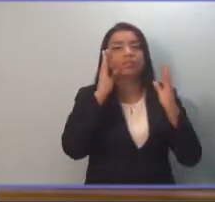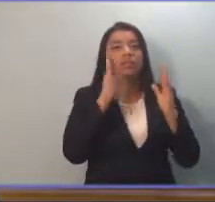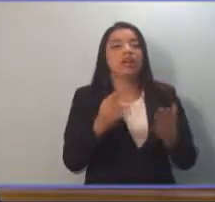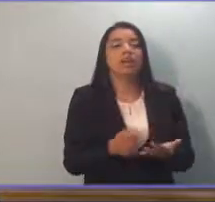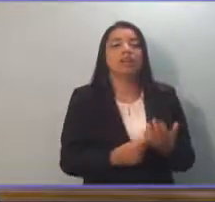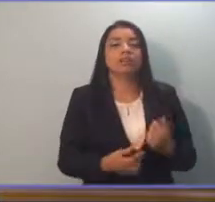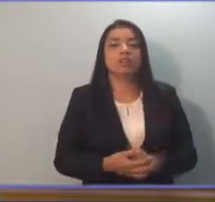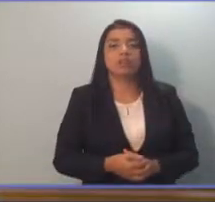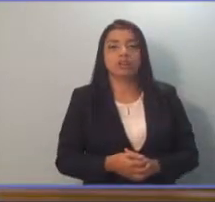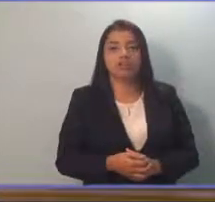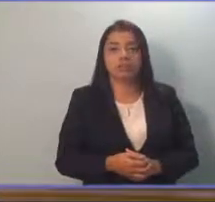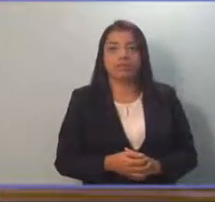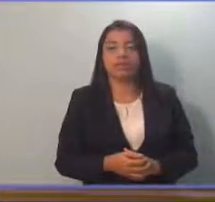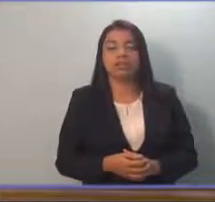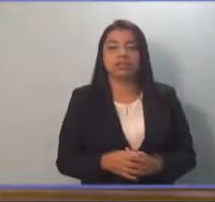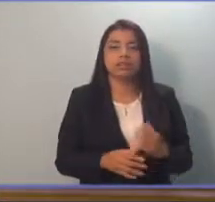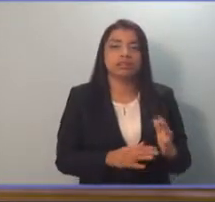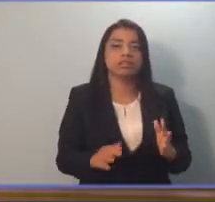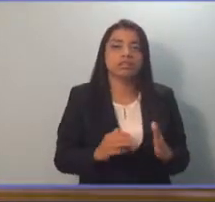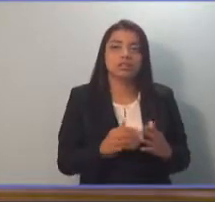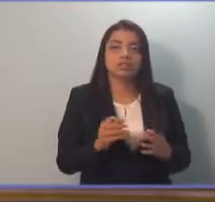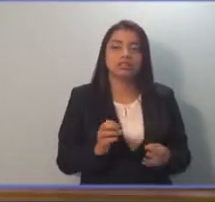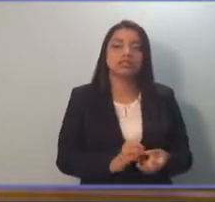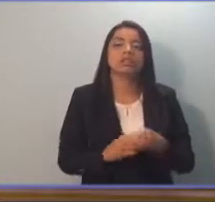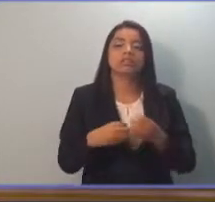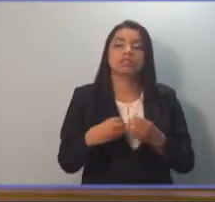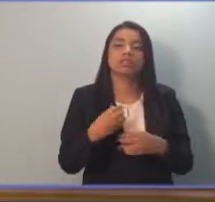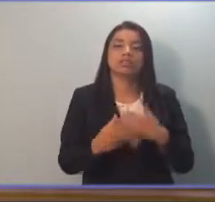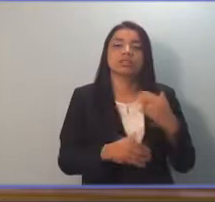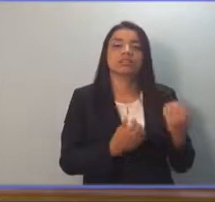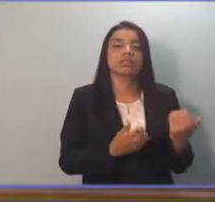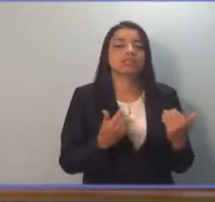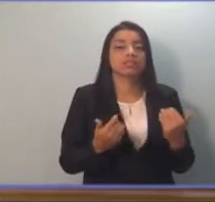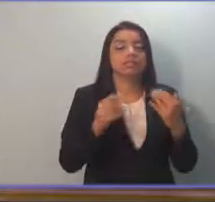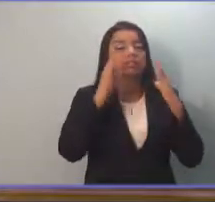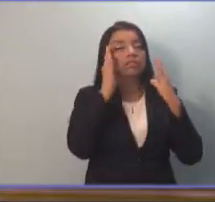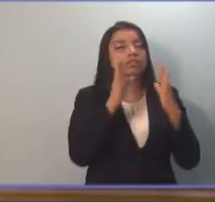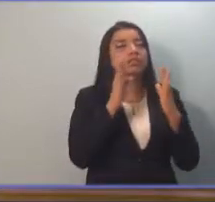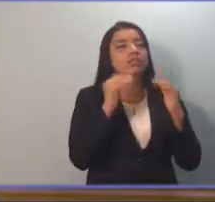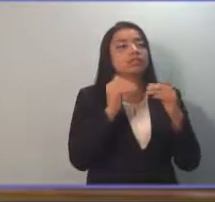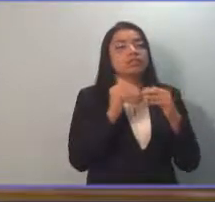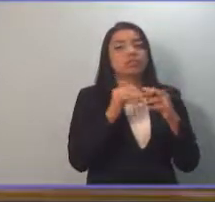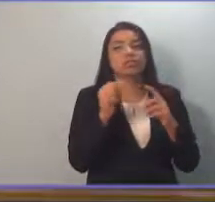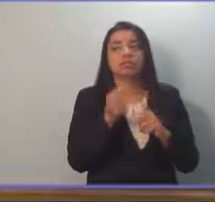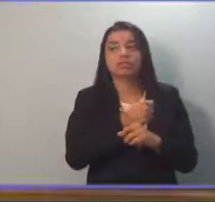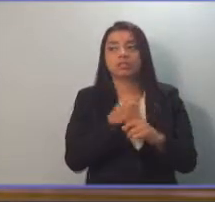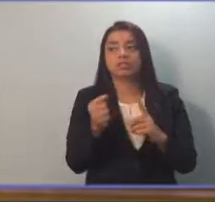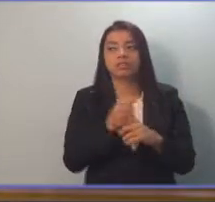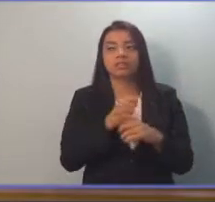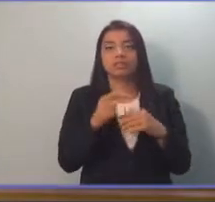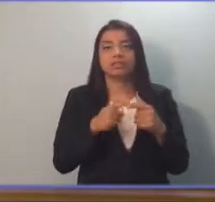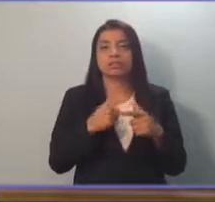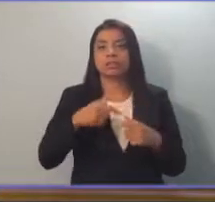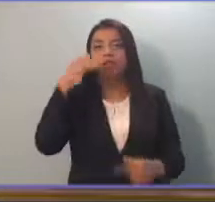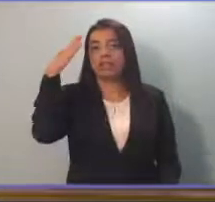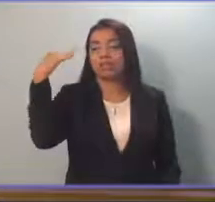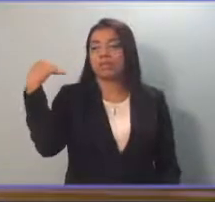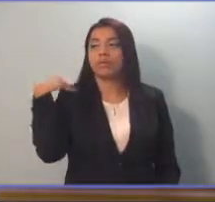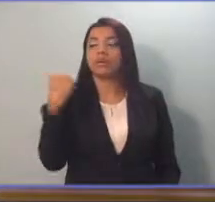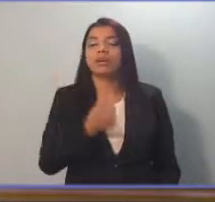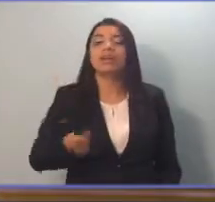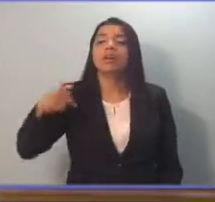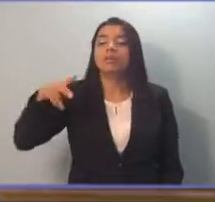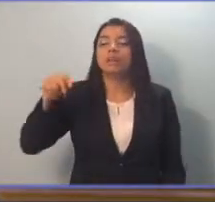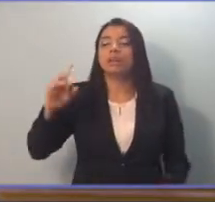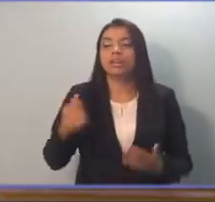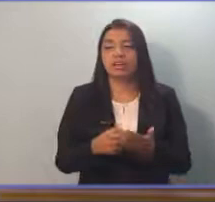31 unidades especializadas de atención a todos casos de violencia contra la mujer de la Policía Nacional